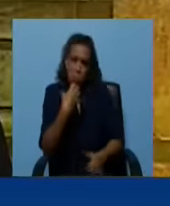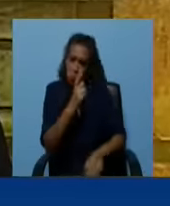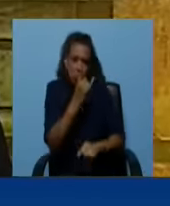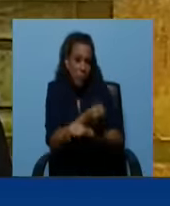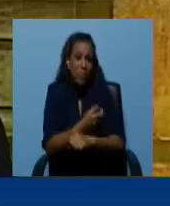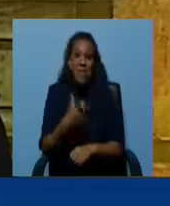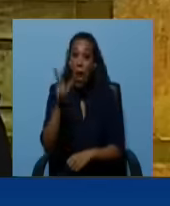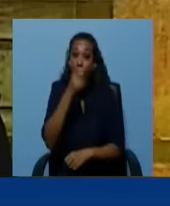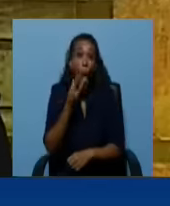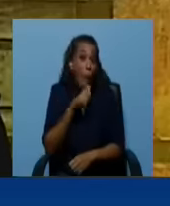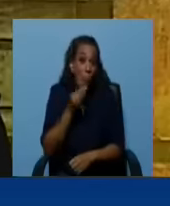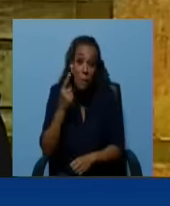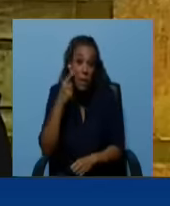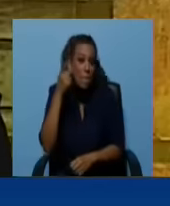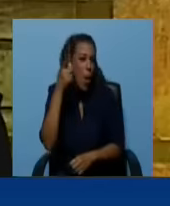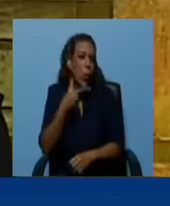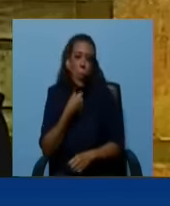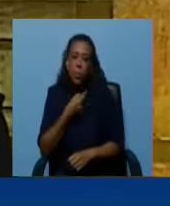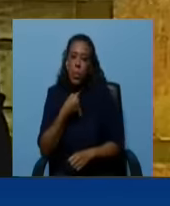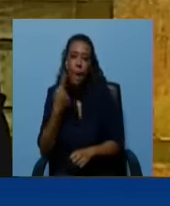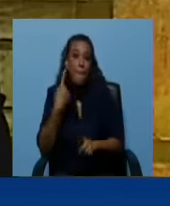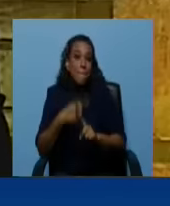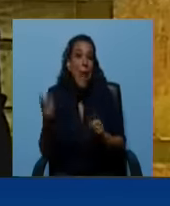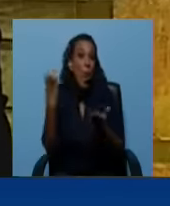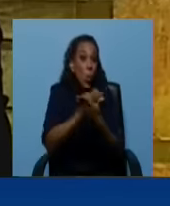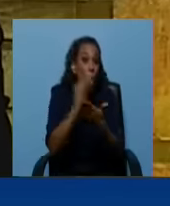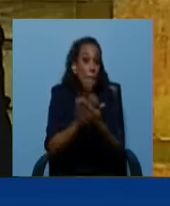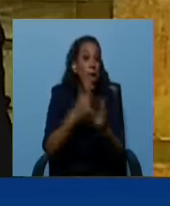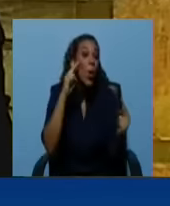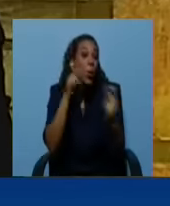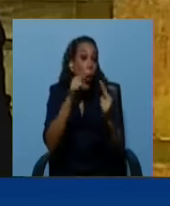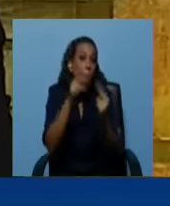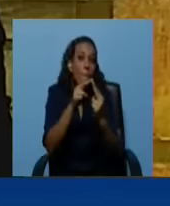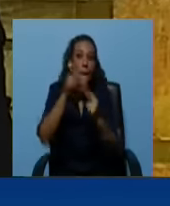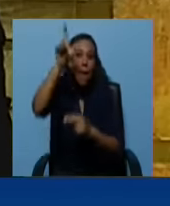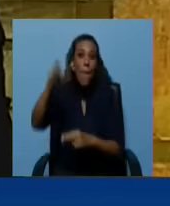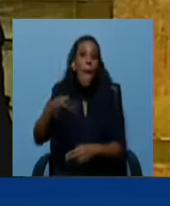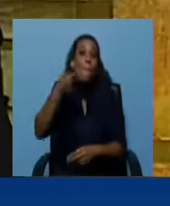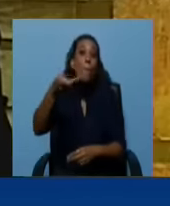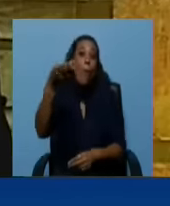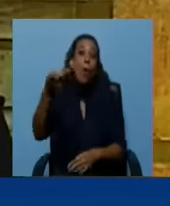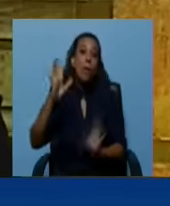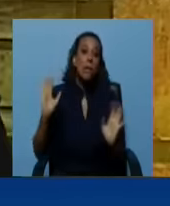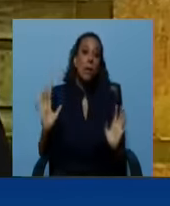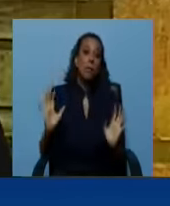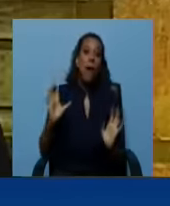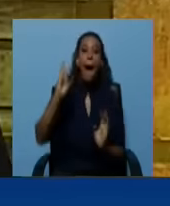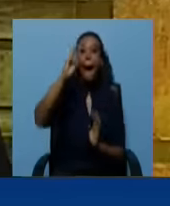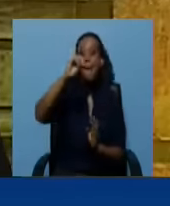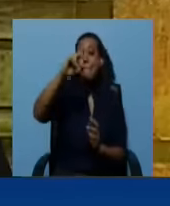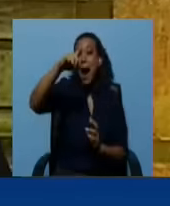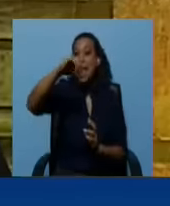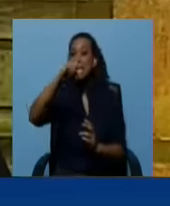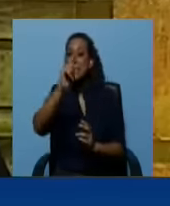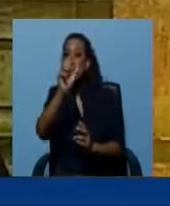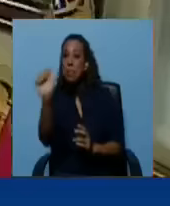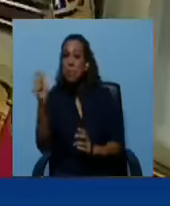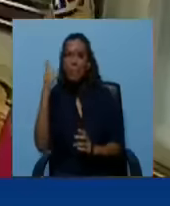desde muy chamo, pero la economía que yo conocí fue la economía política marxista.